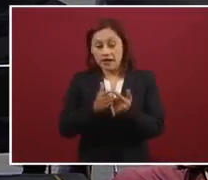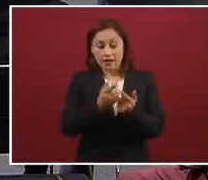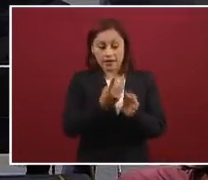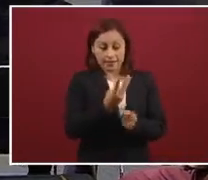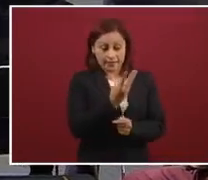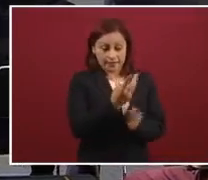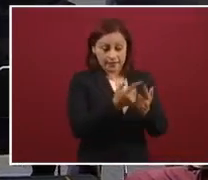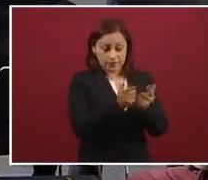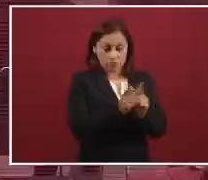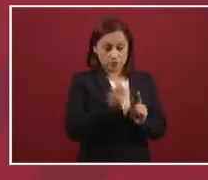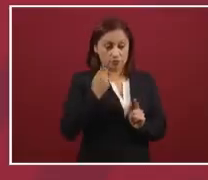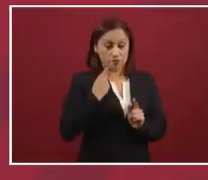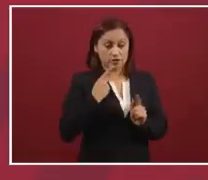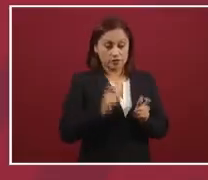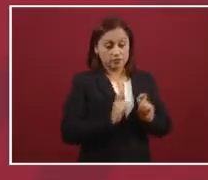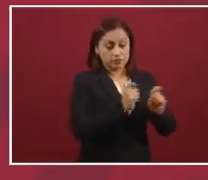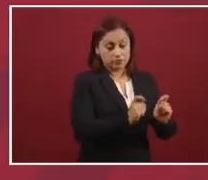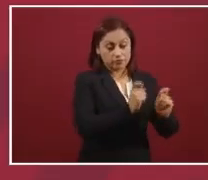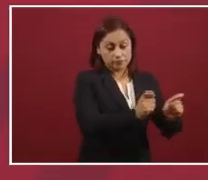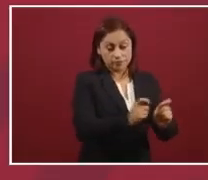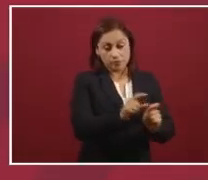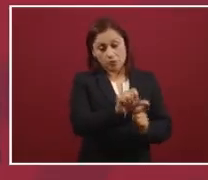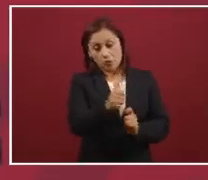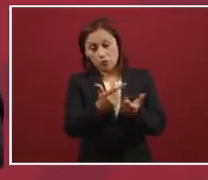otro y uno